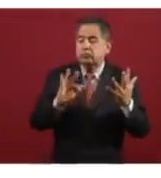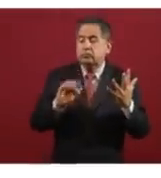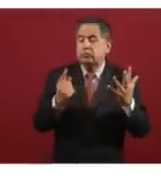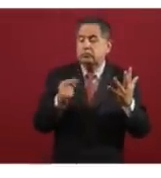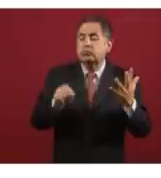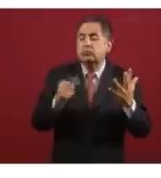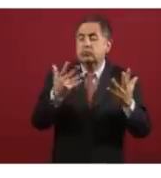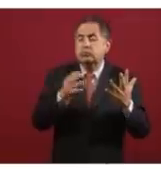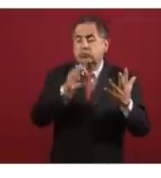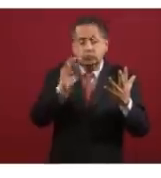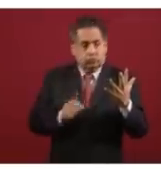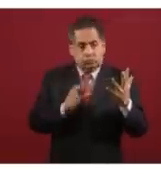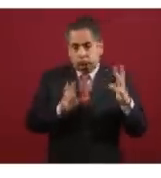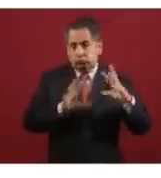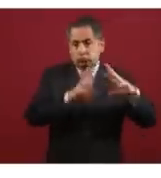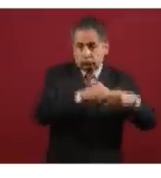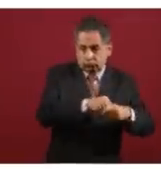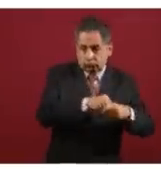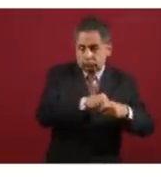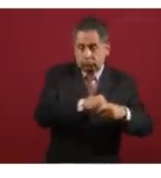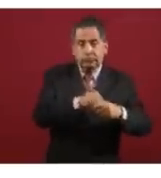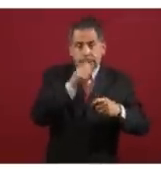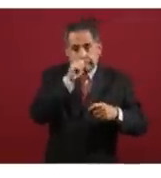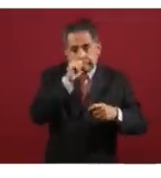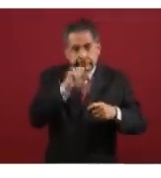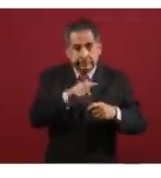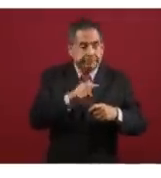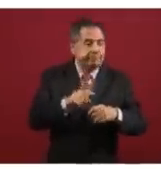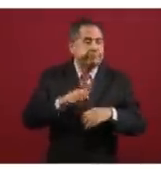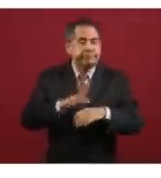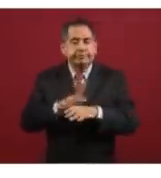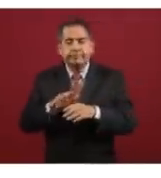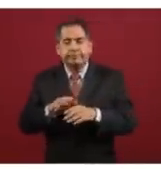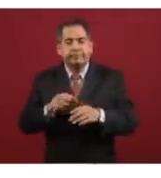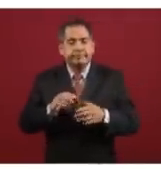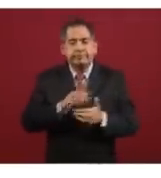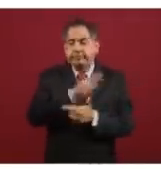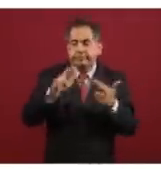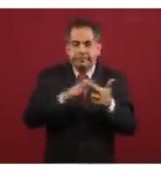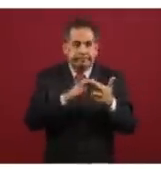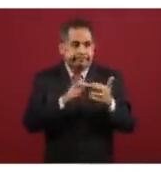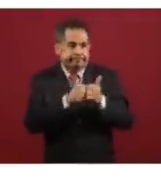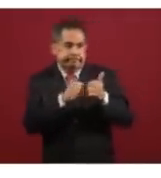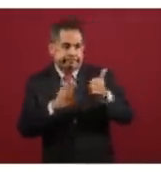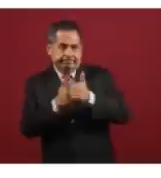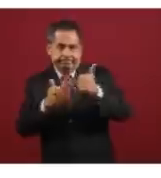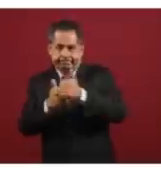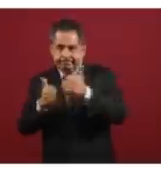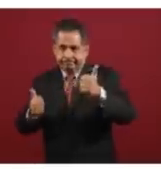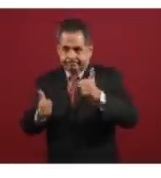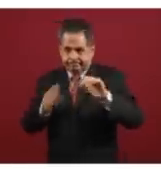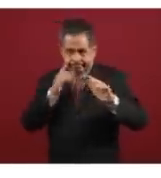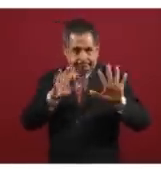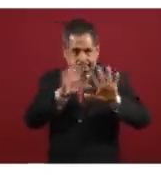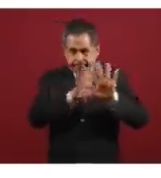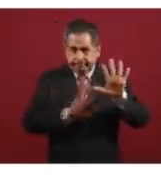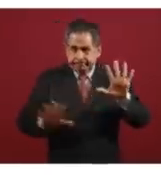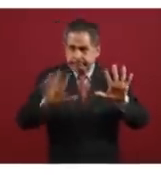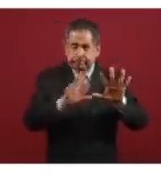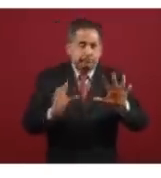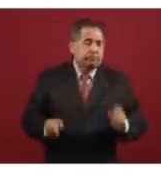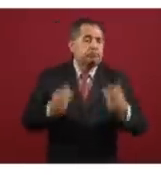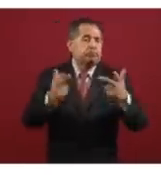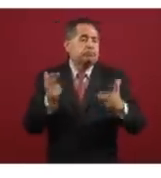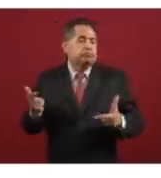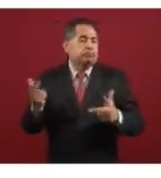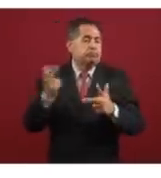41.5%. Pero si nos vamos ya a la distribución regional, a la ubicación regional de estos homicidios dolosos,